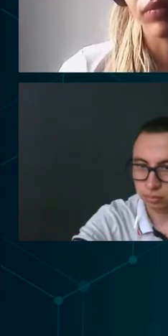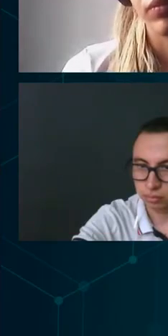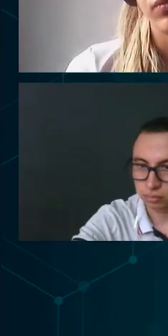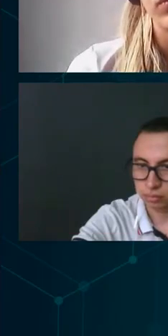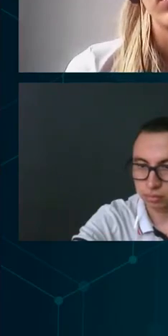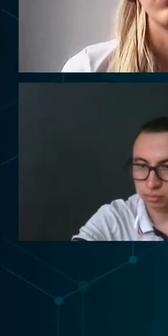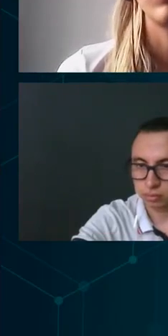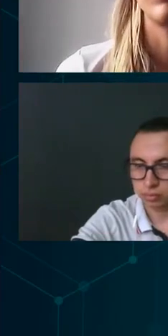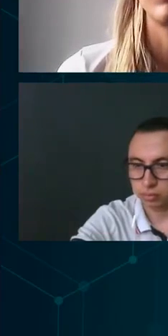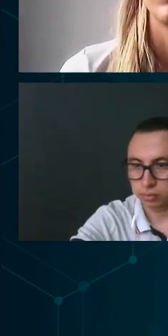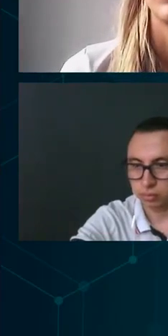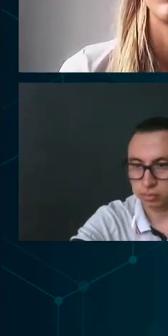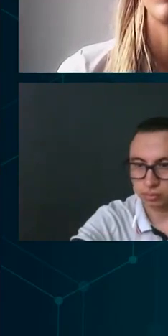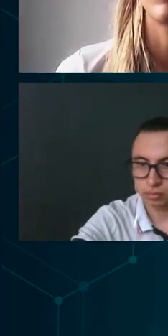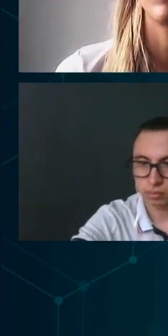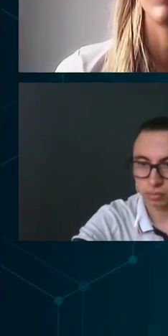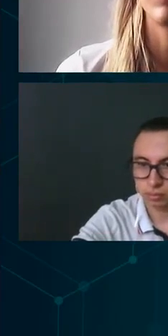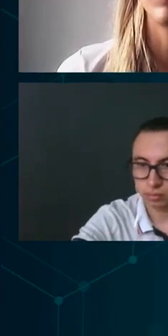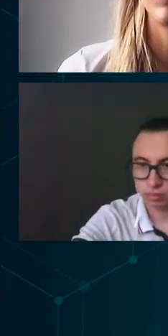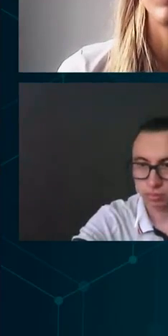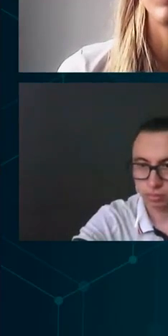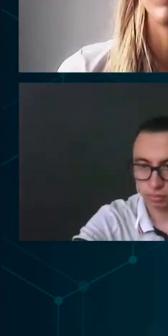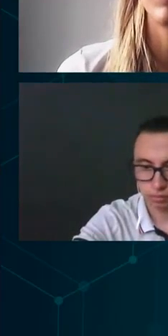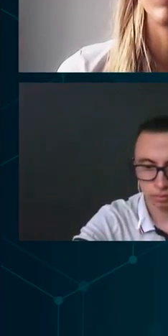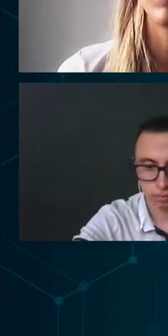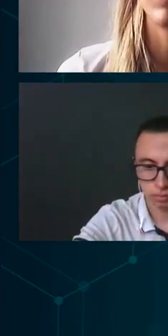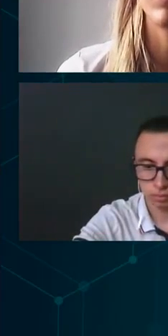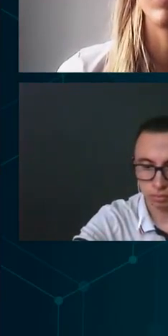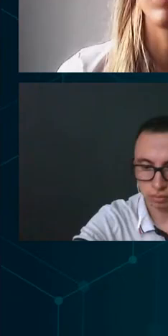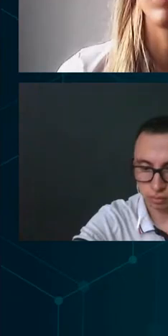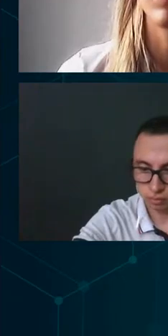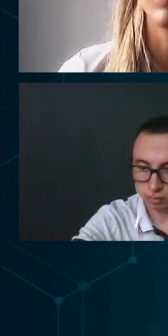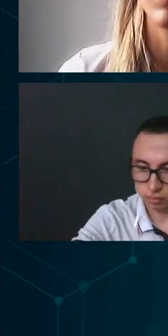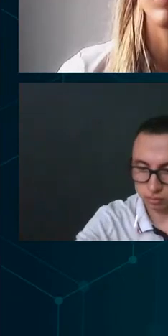ejemplos, cómo de alguna forma lo pueden también estar trabajando